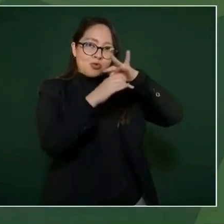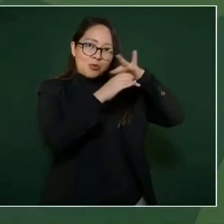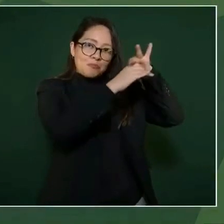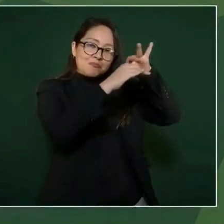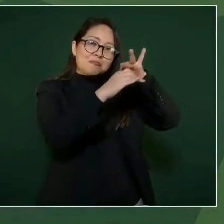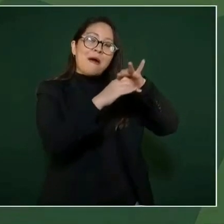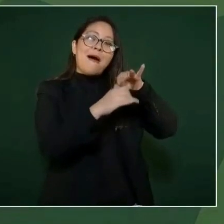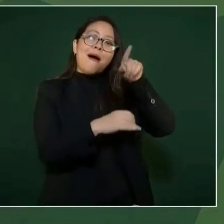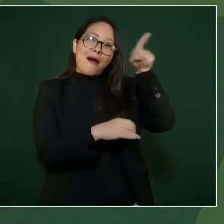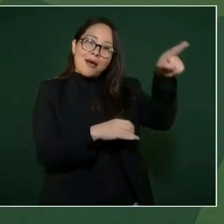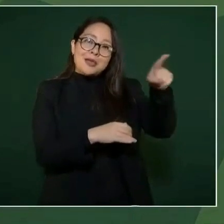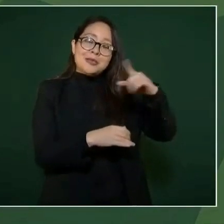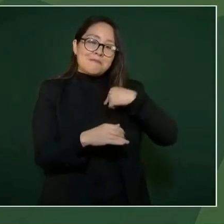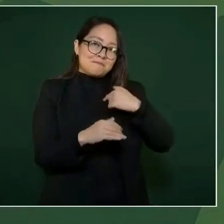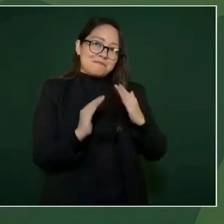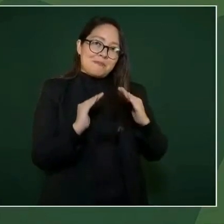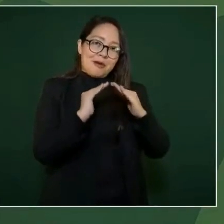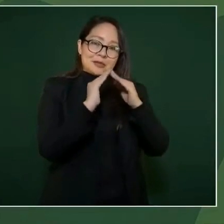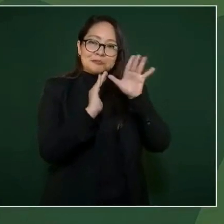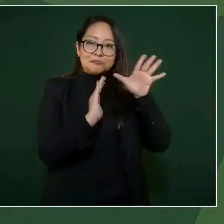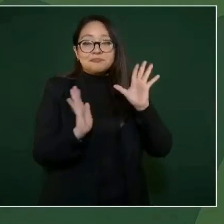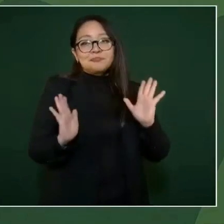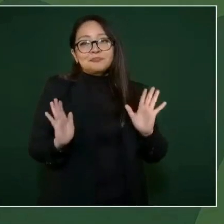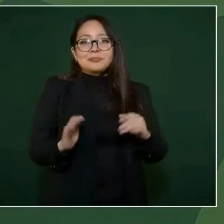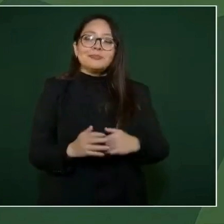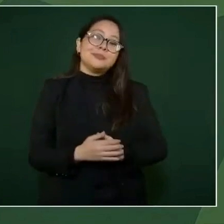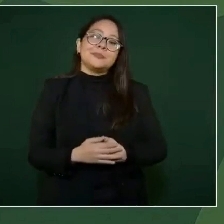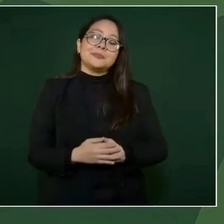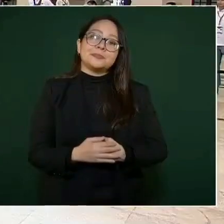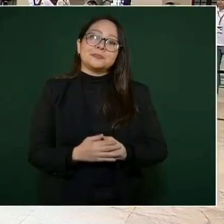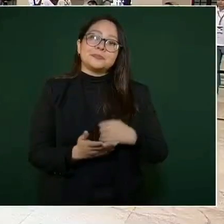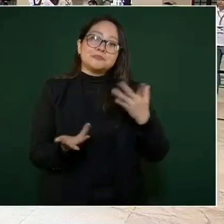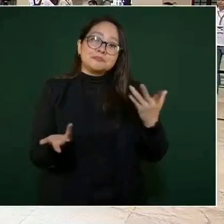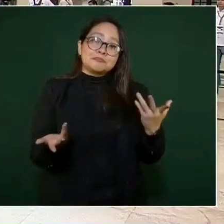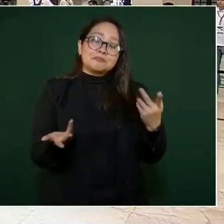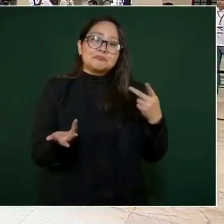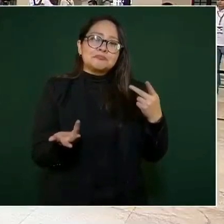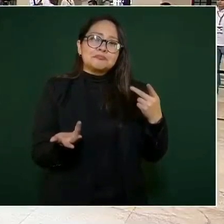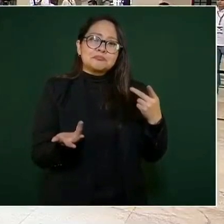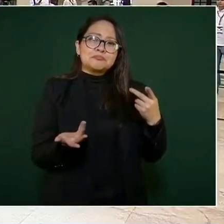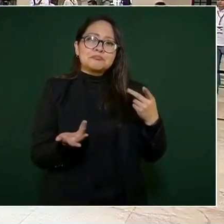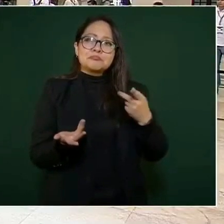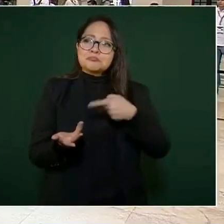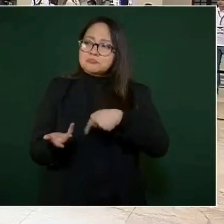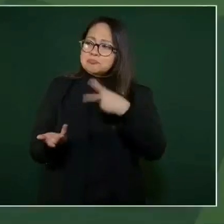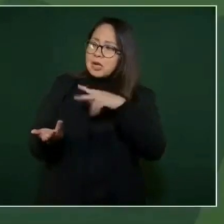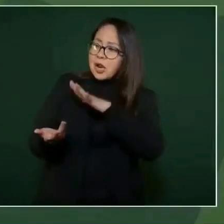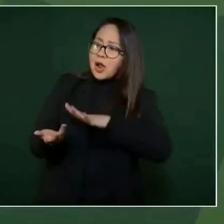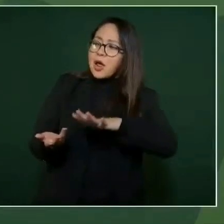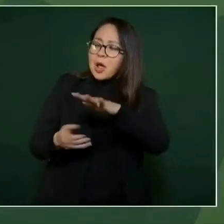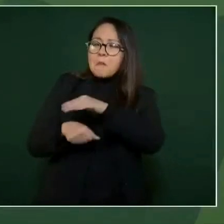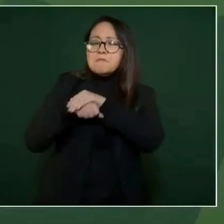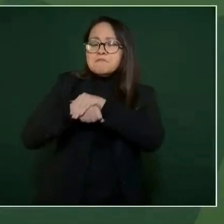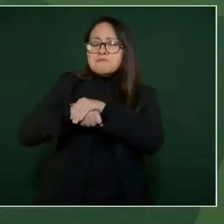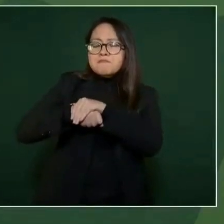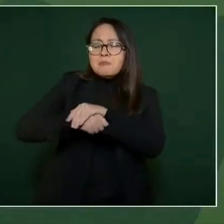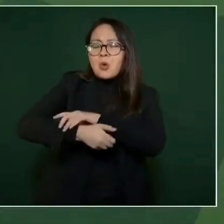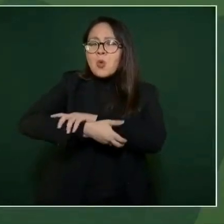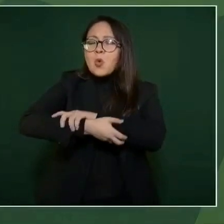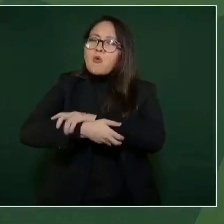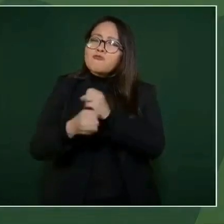Allá tengo mi residencia. Entonces somos paisanos, pero no participo en eso. Y